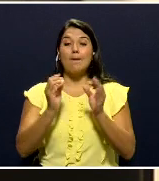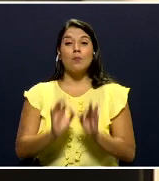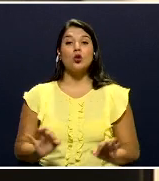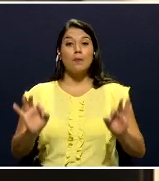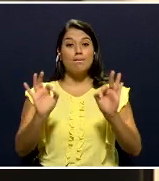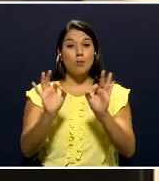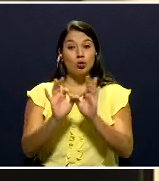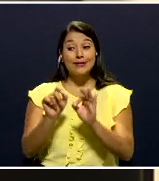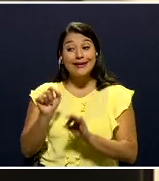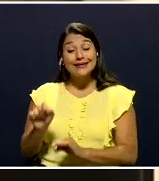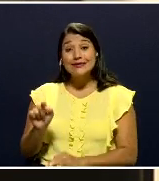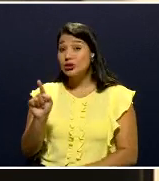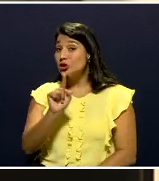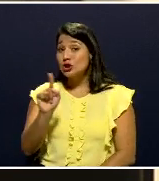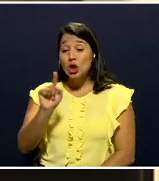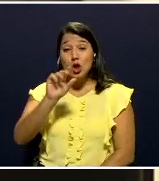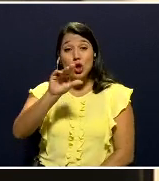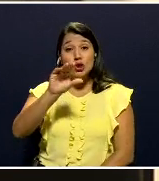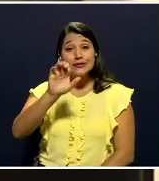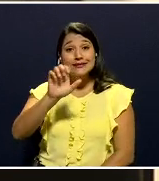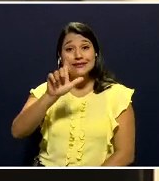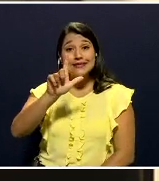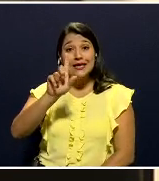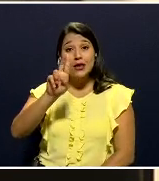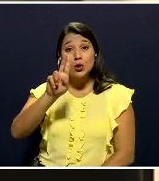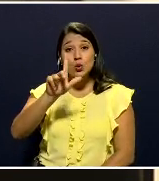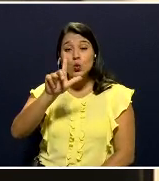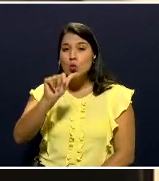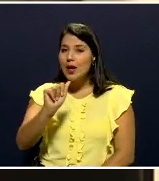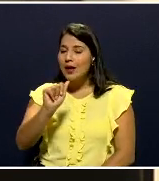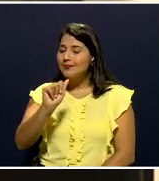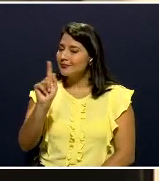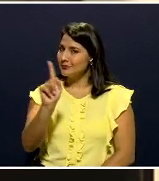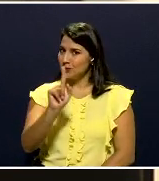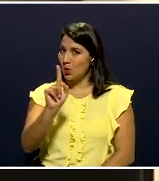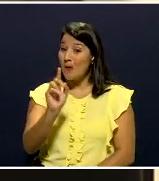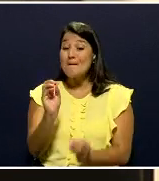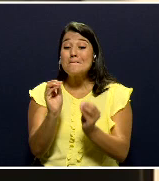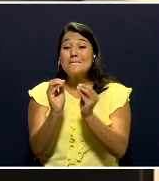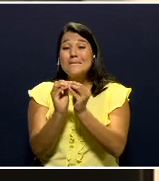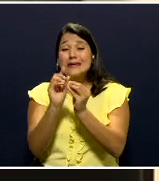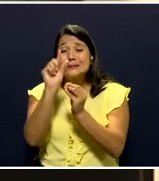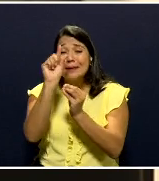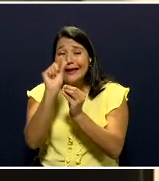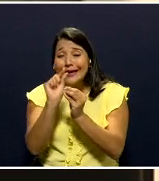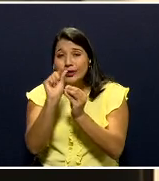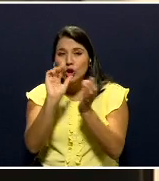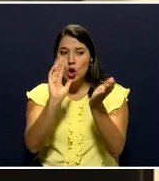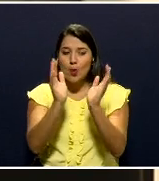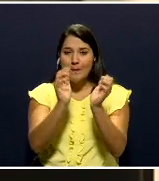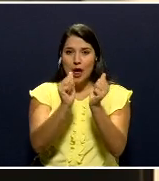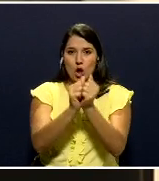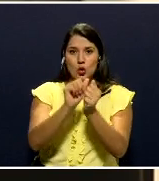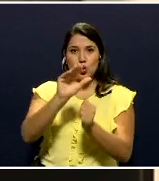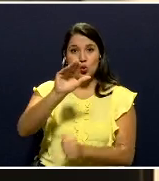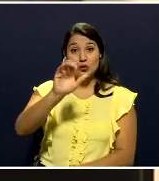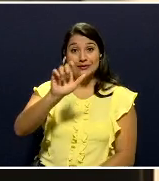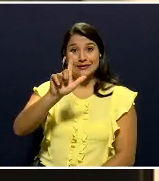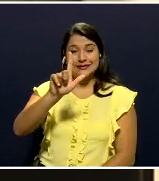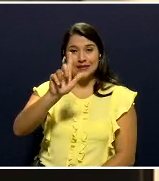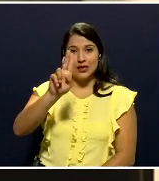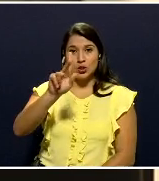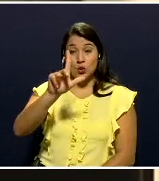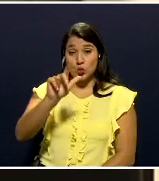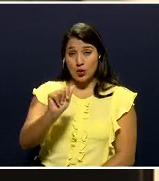son células, sino que son partículas más pequeñas que células y que tienen la capacidad, los virus que tenemos